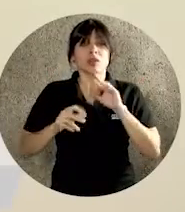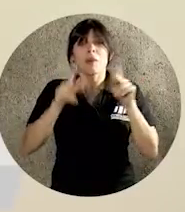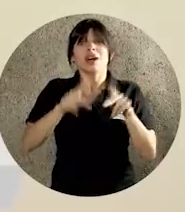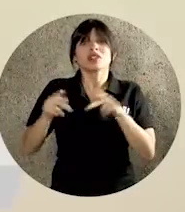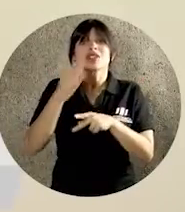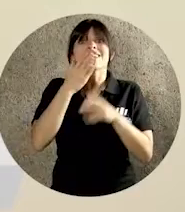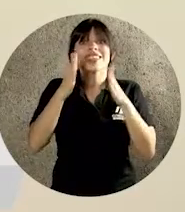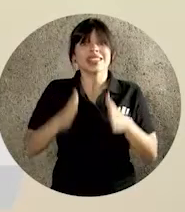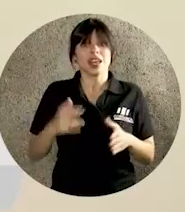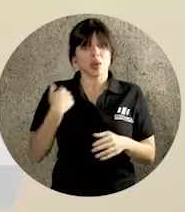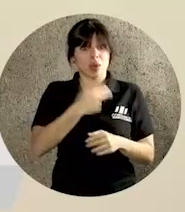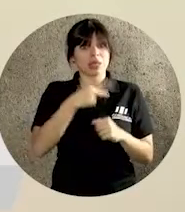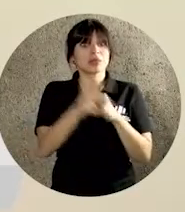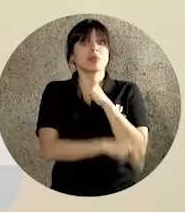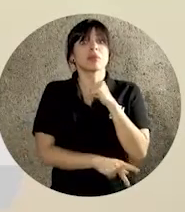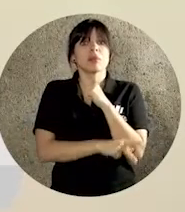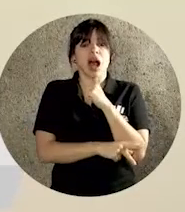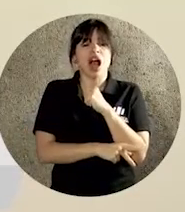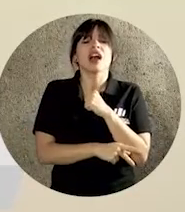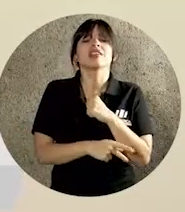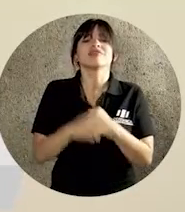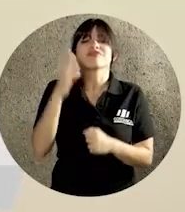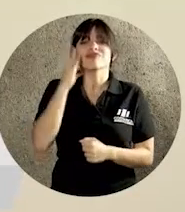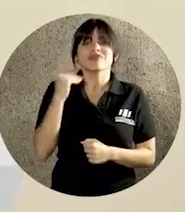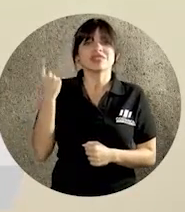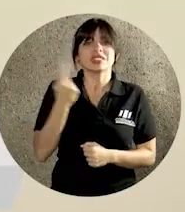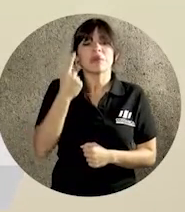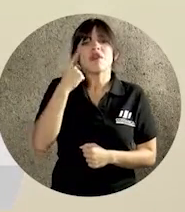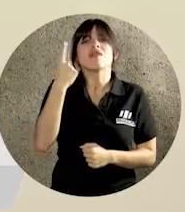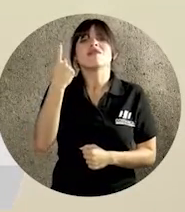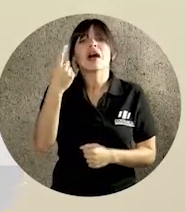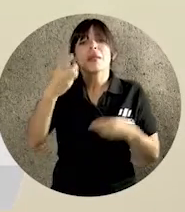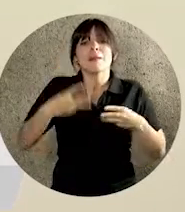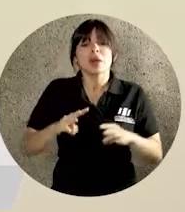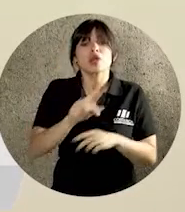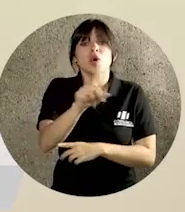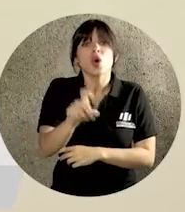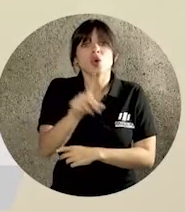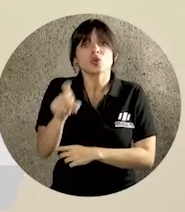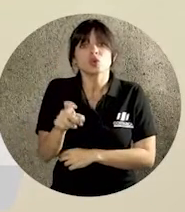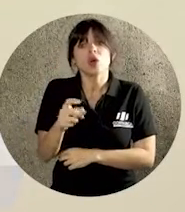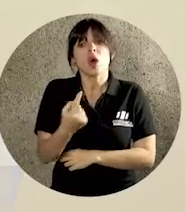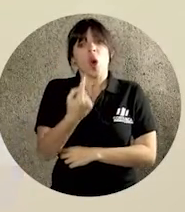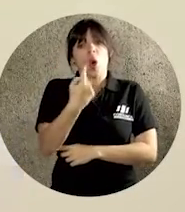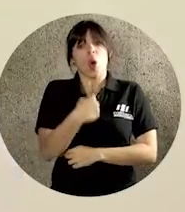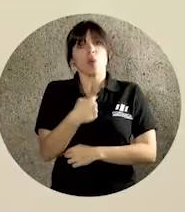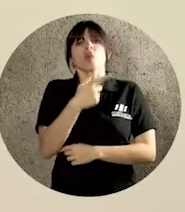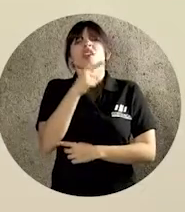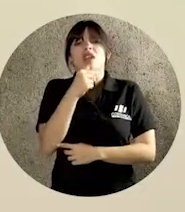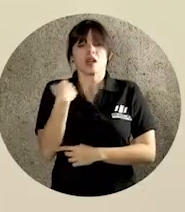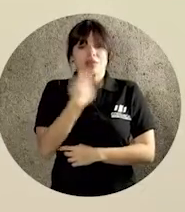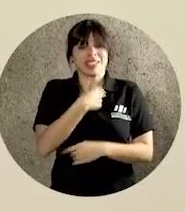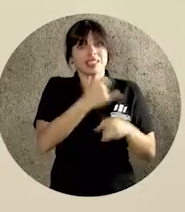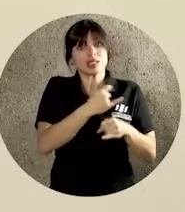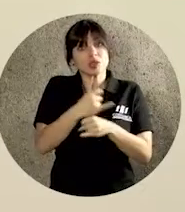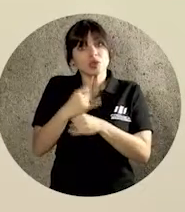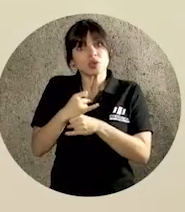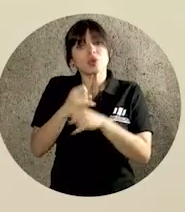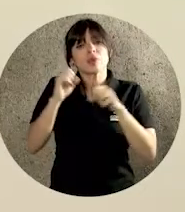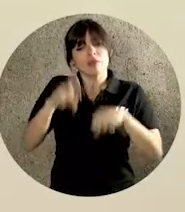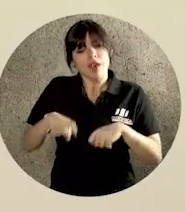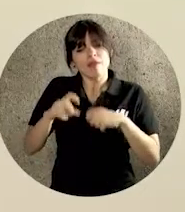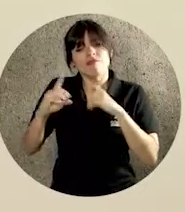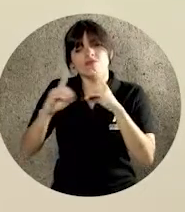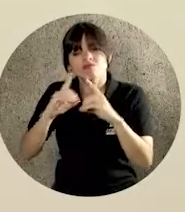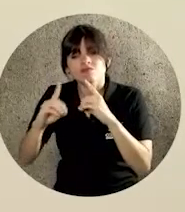personas indígenas de nuestro país por la ausencia de un mecanismo de consulta que nos obligue a las instituciones a dialogar y